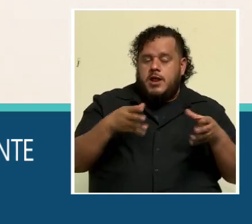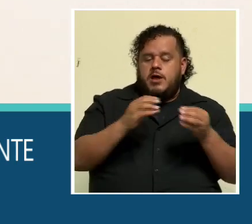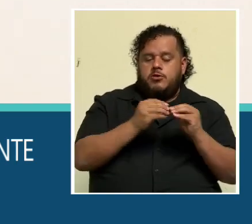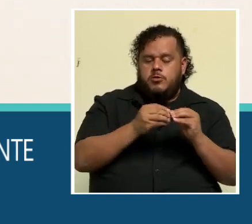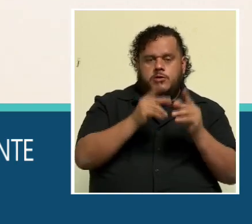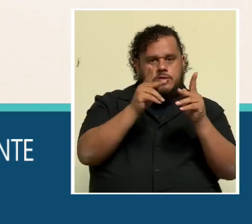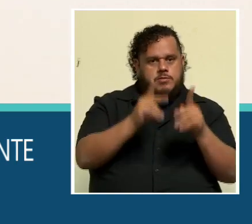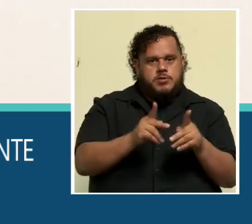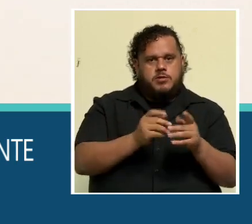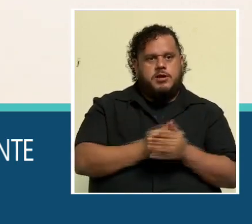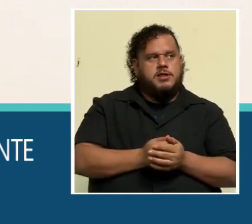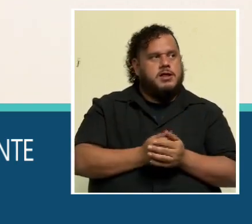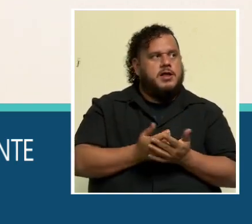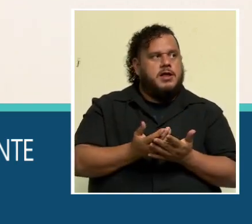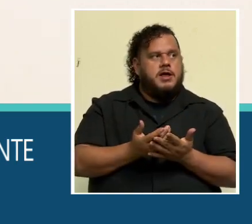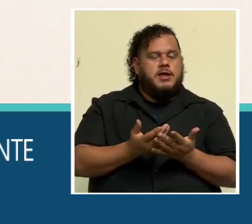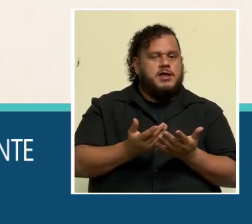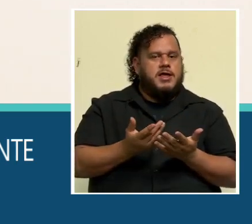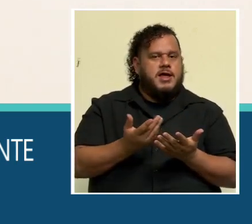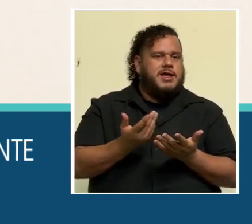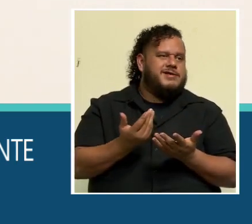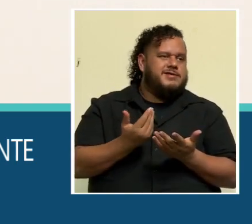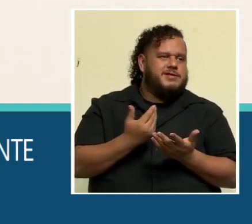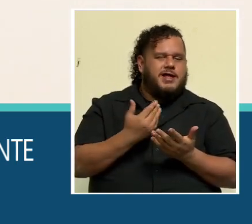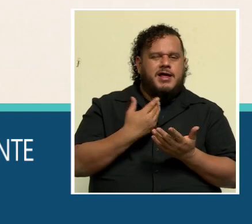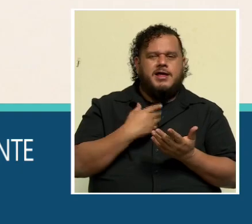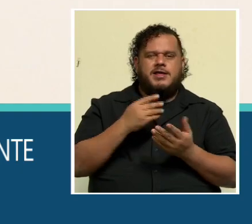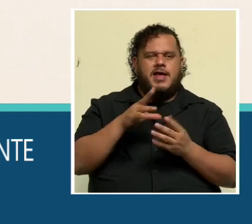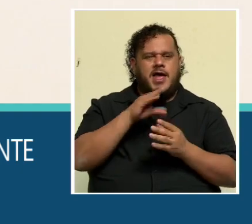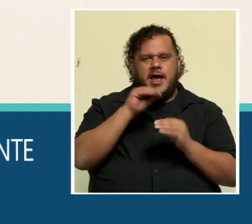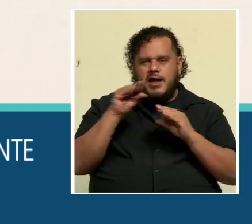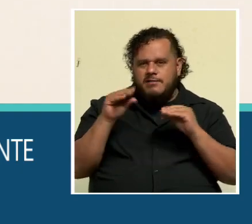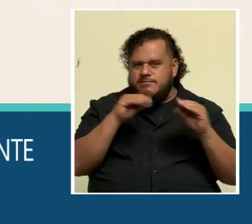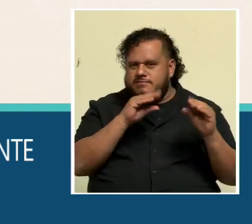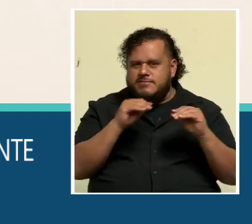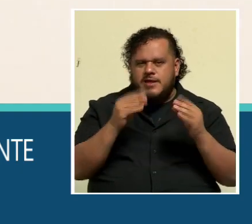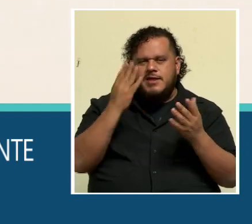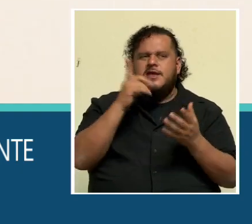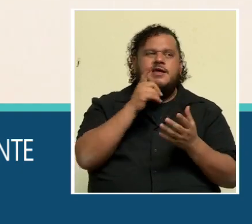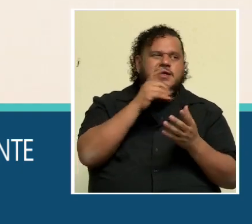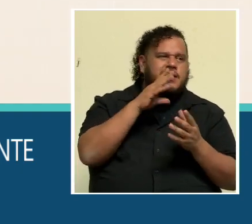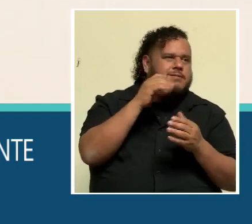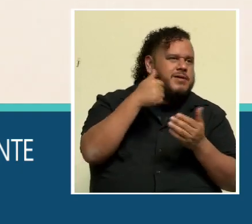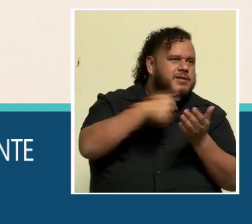gente que uno ahí con el de boca en boca sabe. ¿Por quién vas a votar?